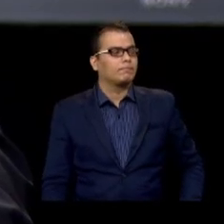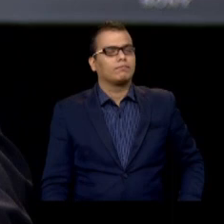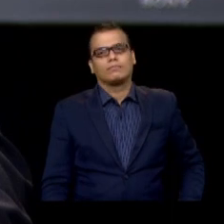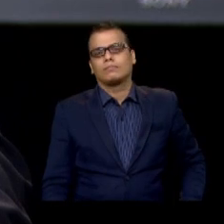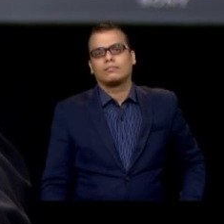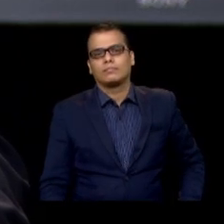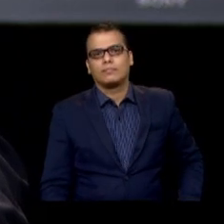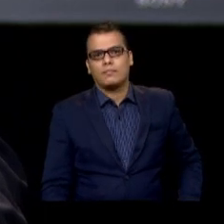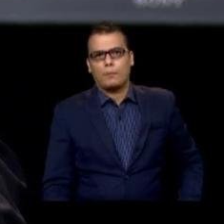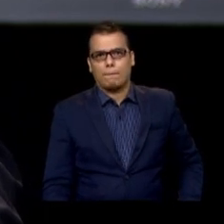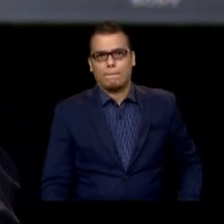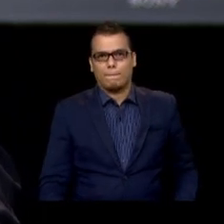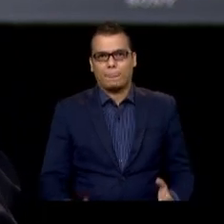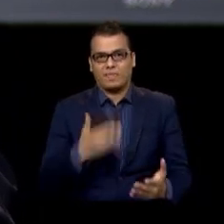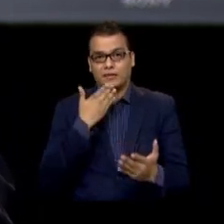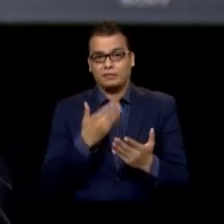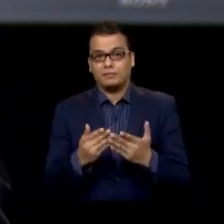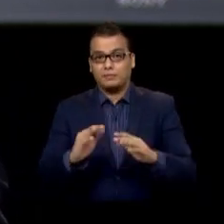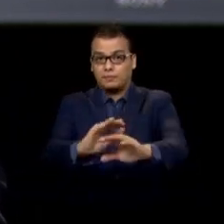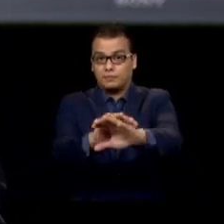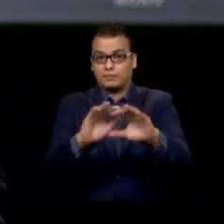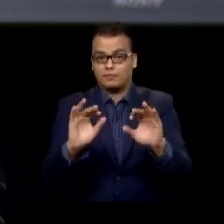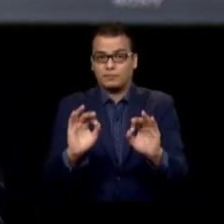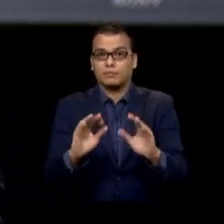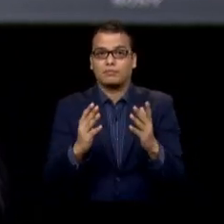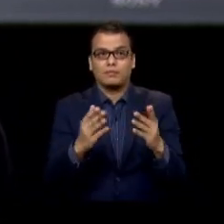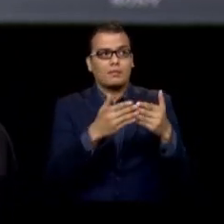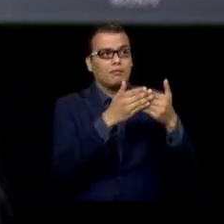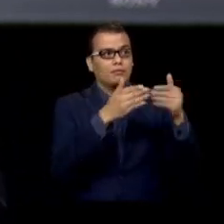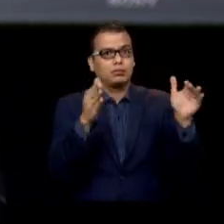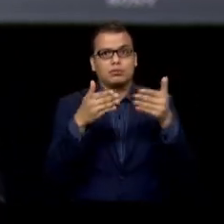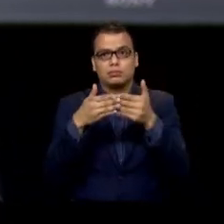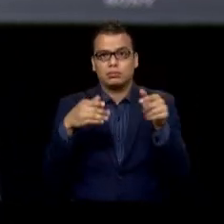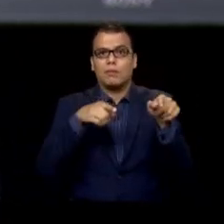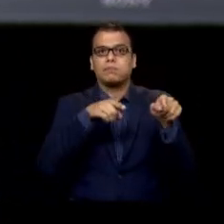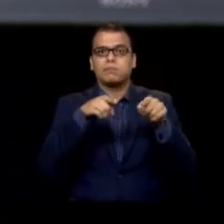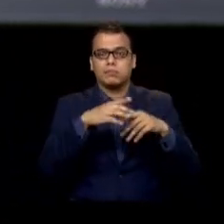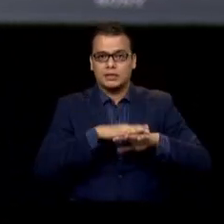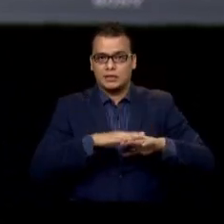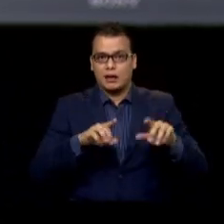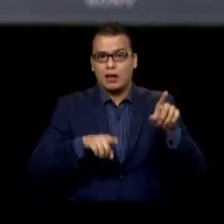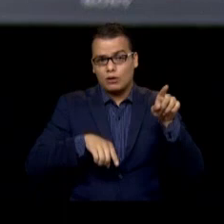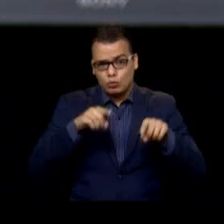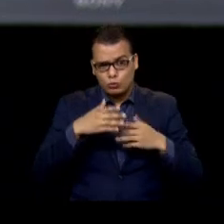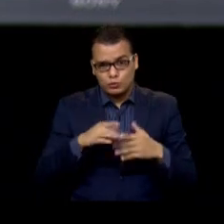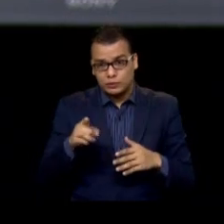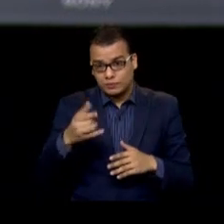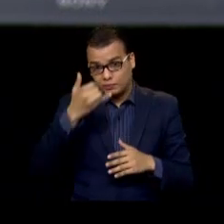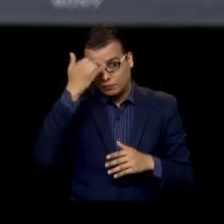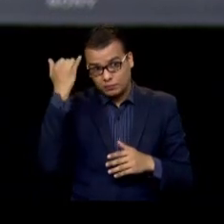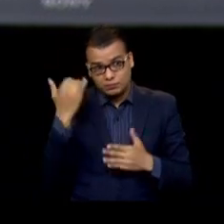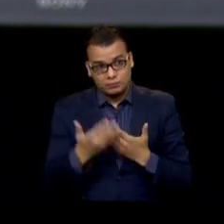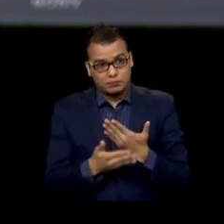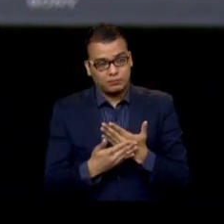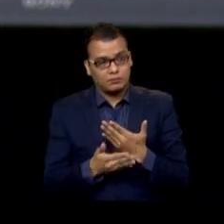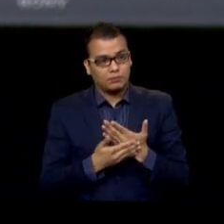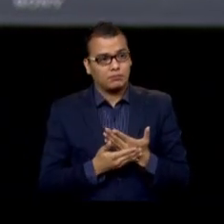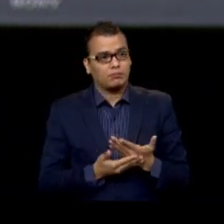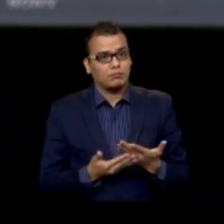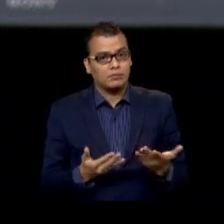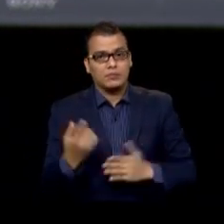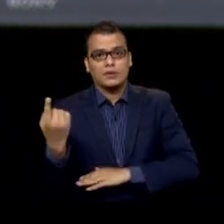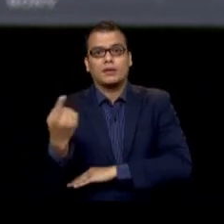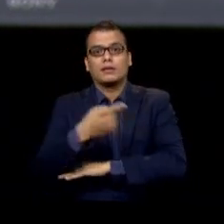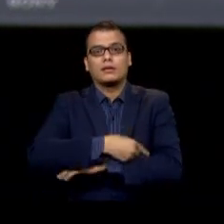periodista Marcela Monsalve. Reactivación económica, estamos en vísperas, doctor Jorge Iván Ospina, alcalde de Cali, del Día del